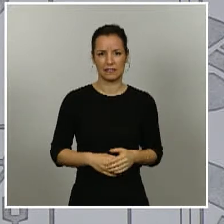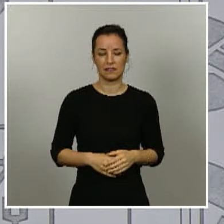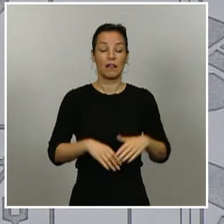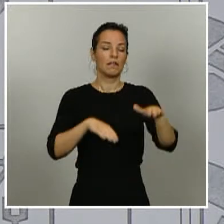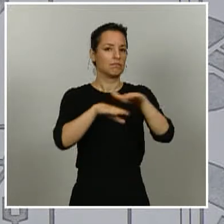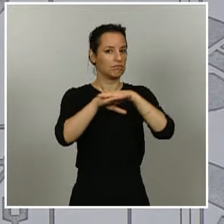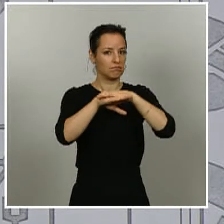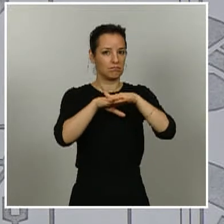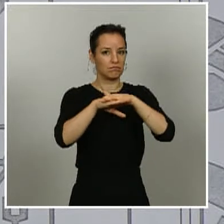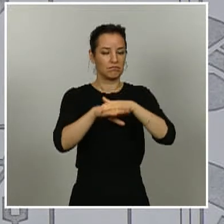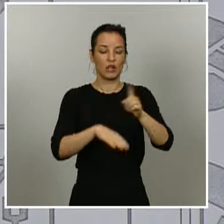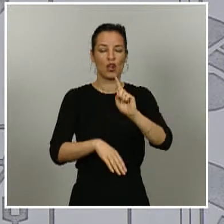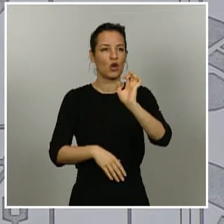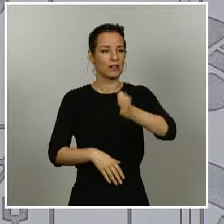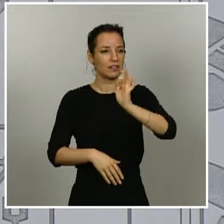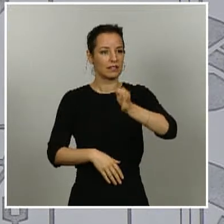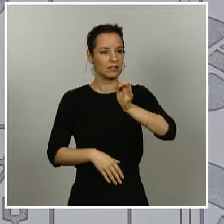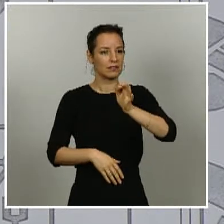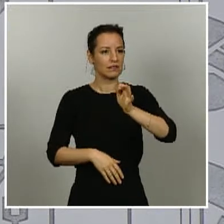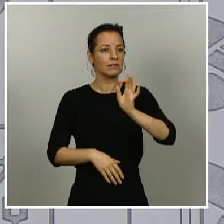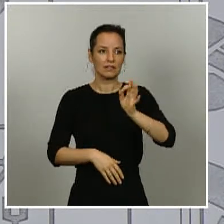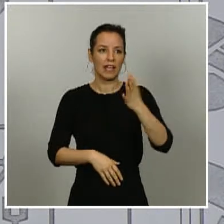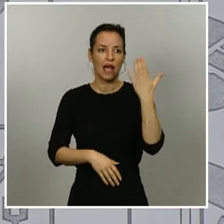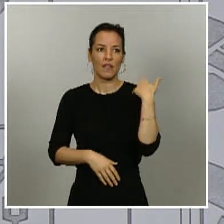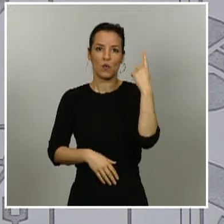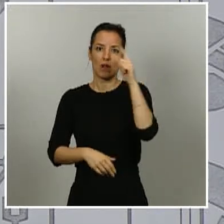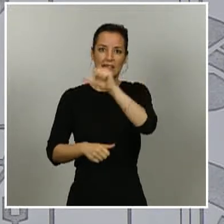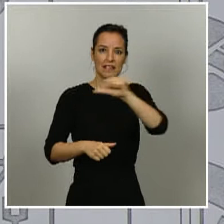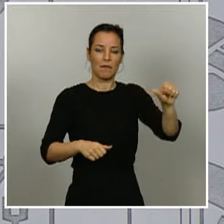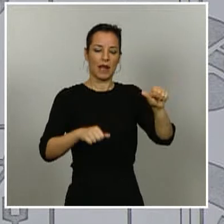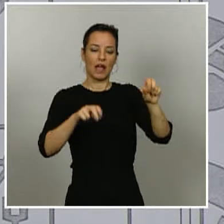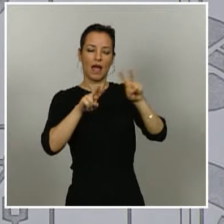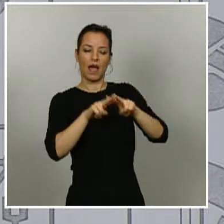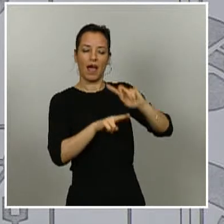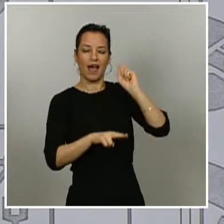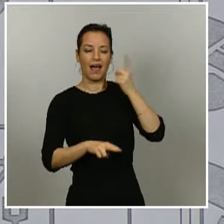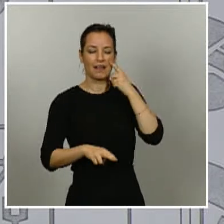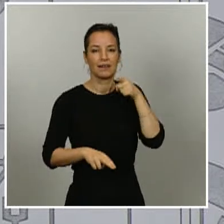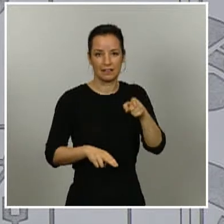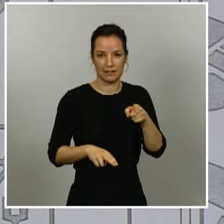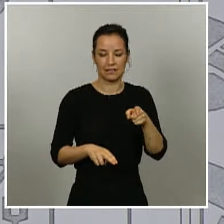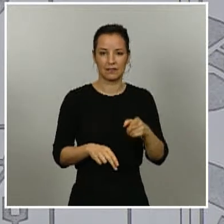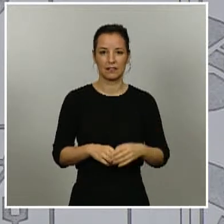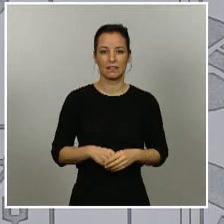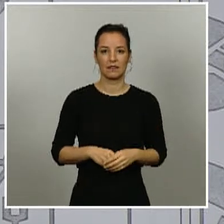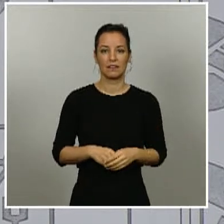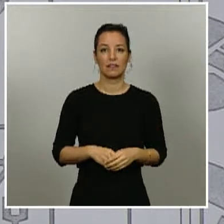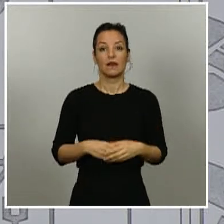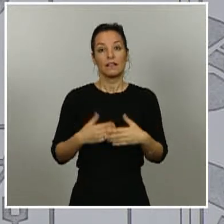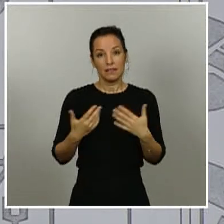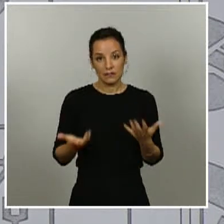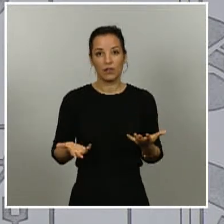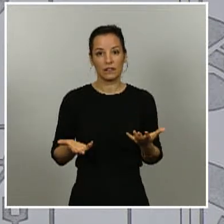No, es cierto, hace casi una semana se tenía que haber observado. Con lo cual, vamos a tener que